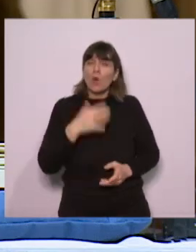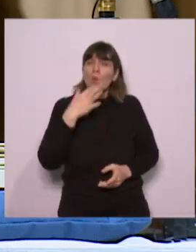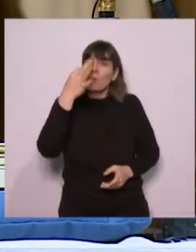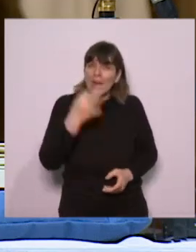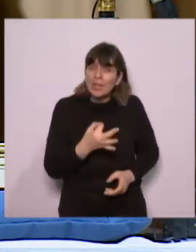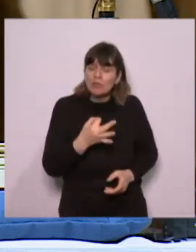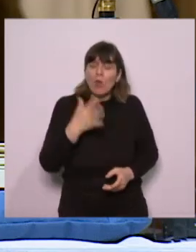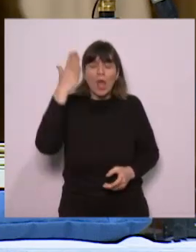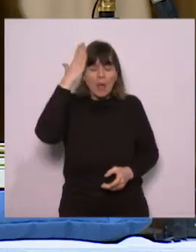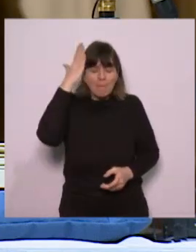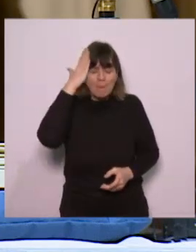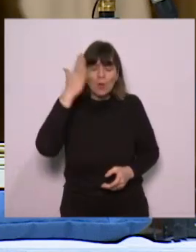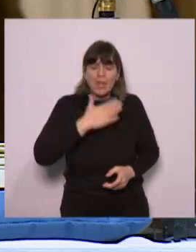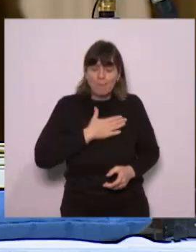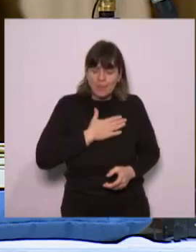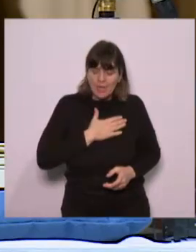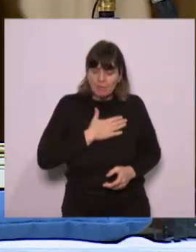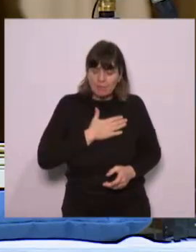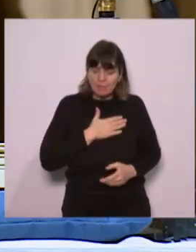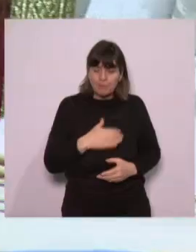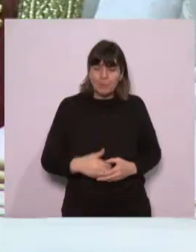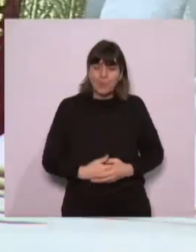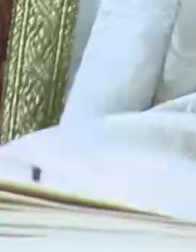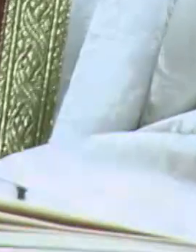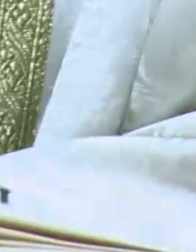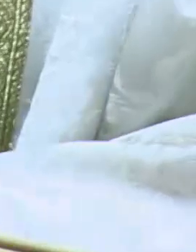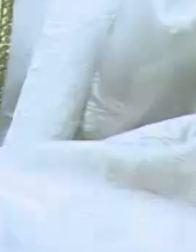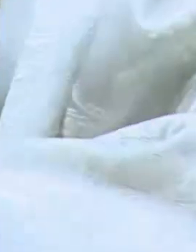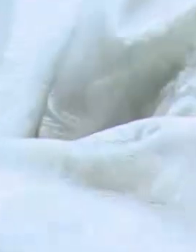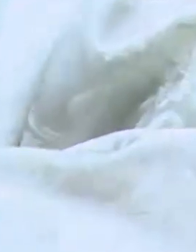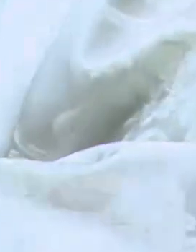Hagan esto en conmemoración mía.